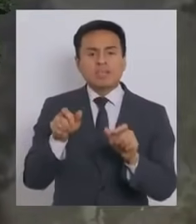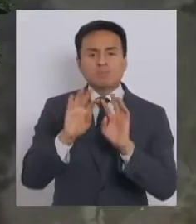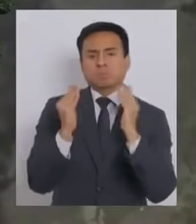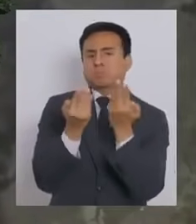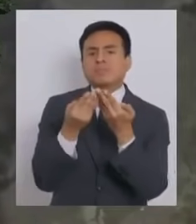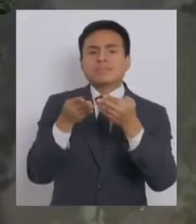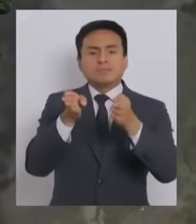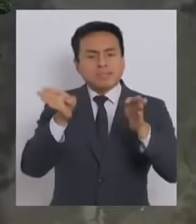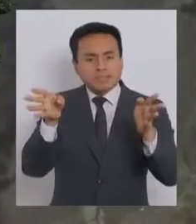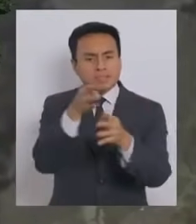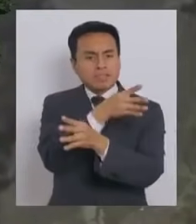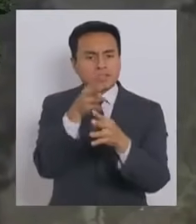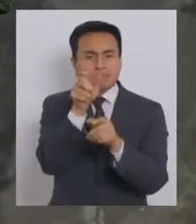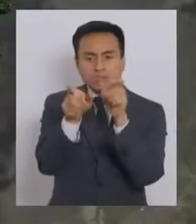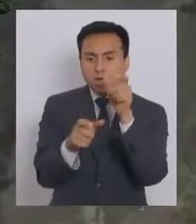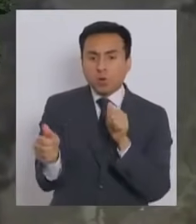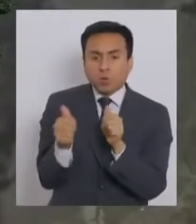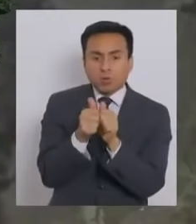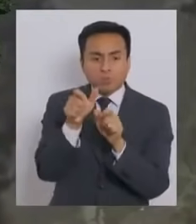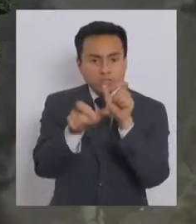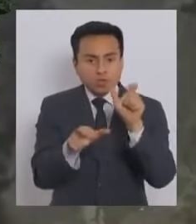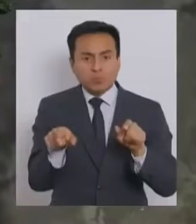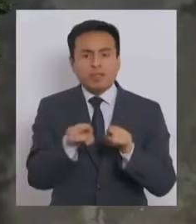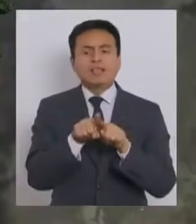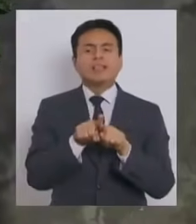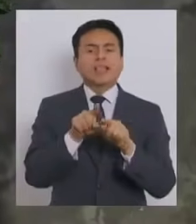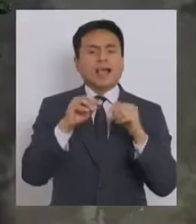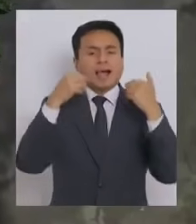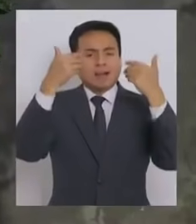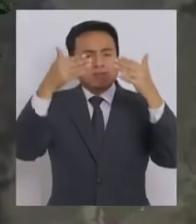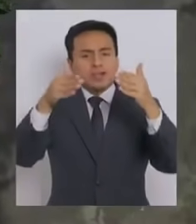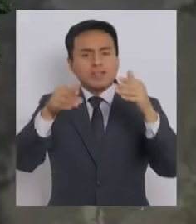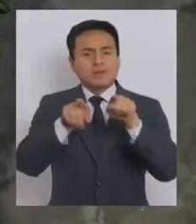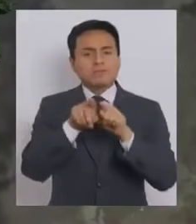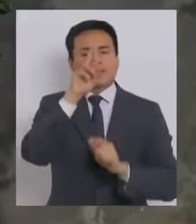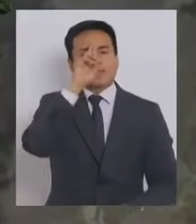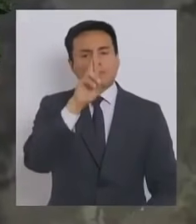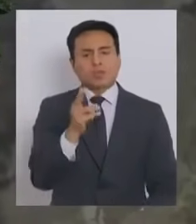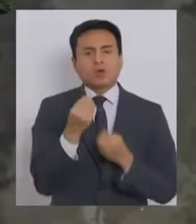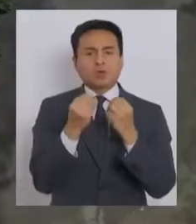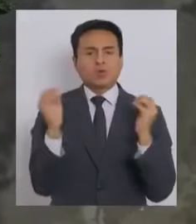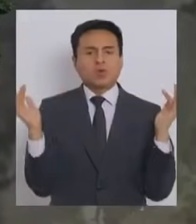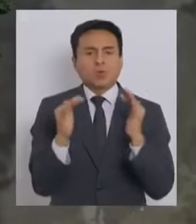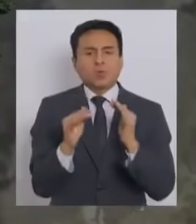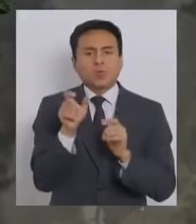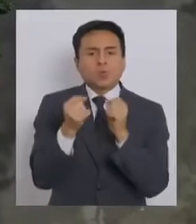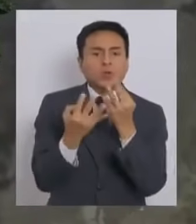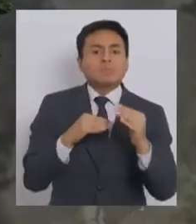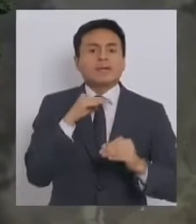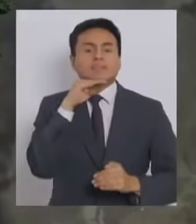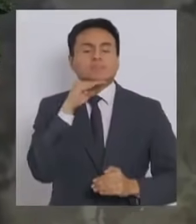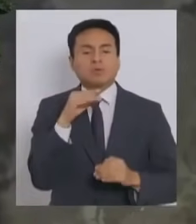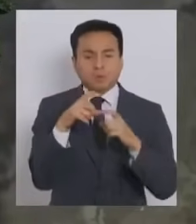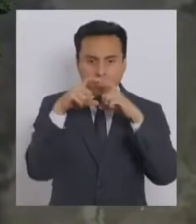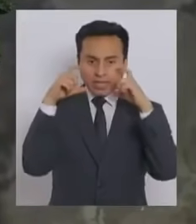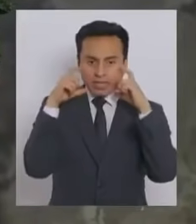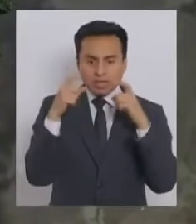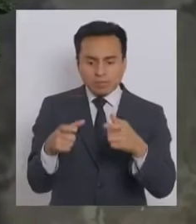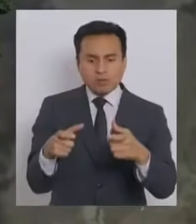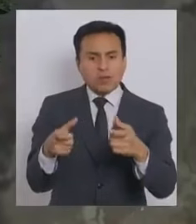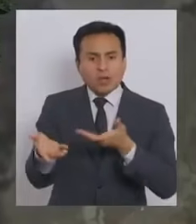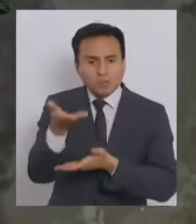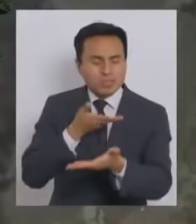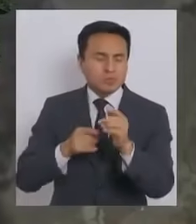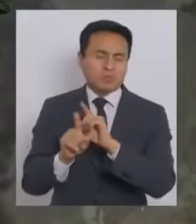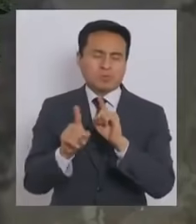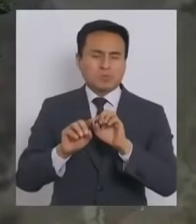espacios, que ojalá si van a juntarse con otras personas lo hagan en exteriores, que respeten obviamente los aforos, el uso de la mascarilla, el no compartir los platos,